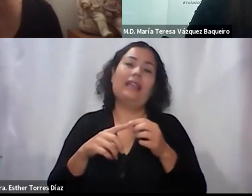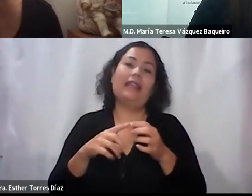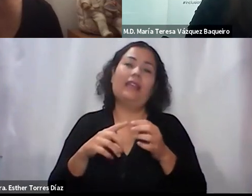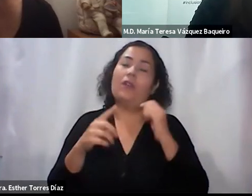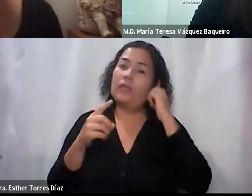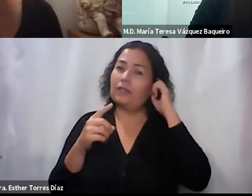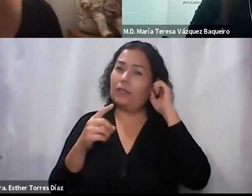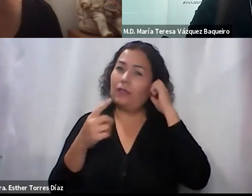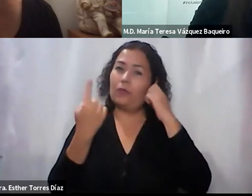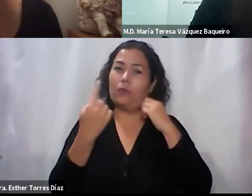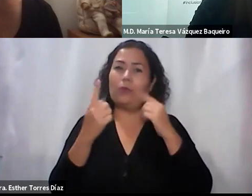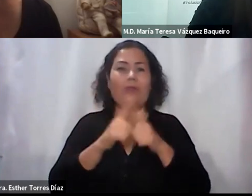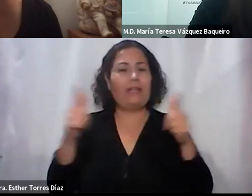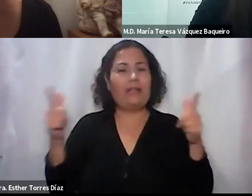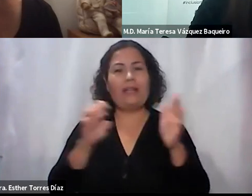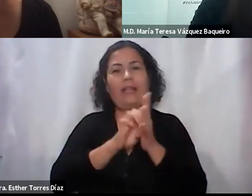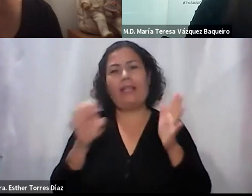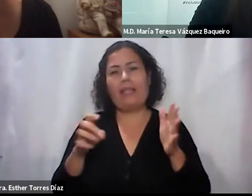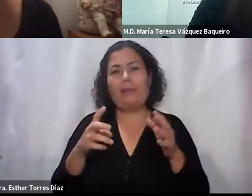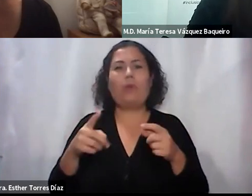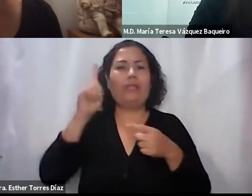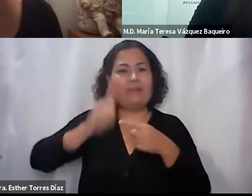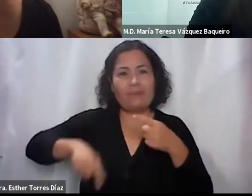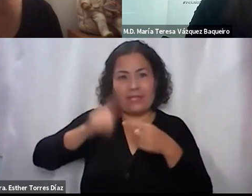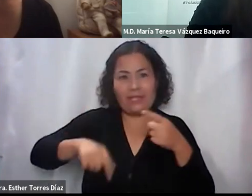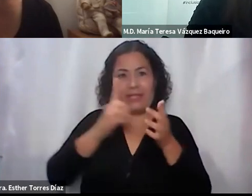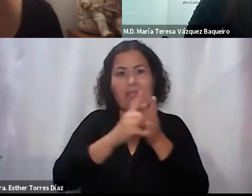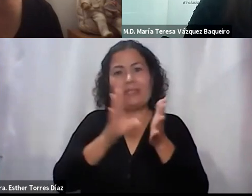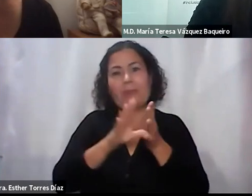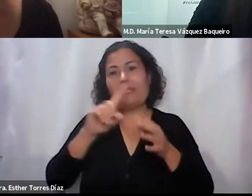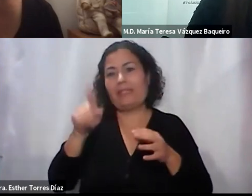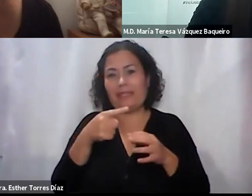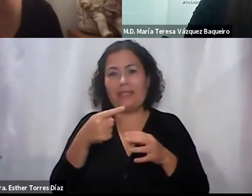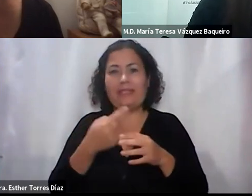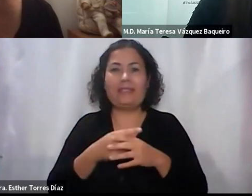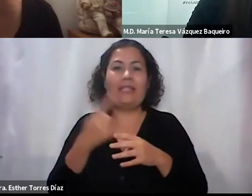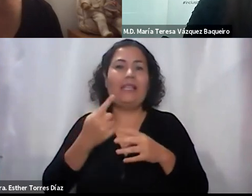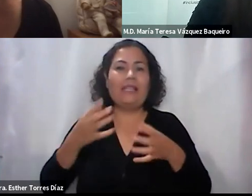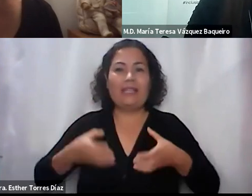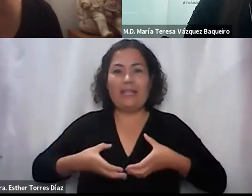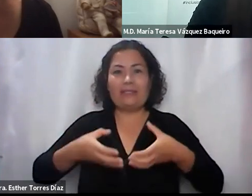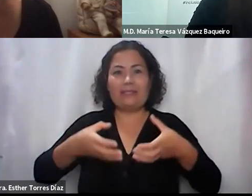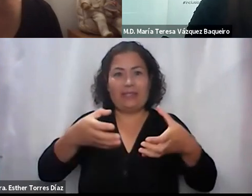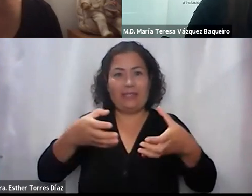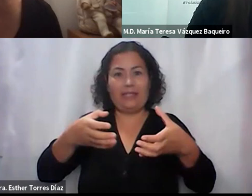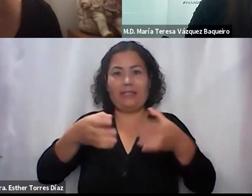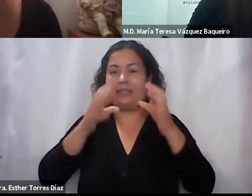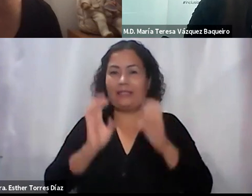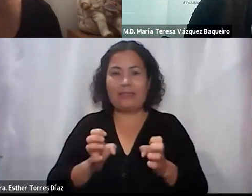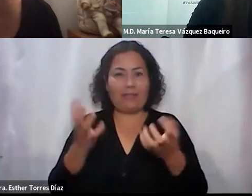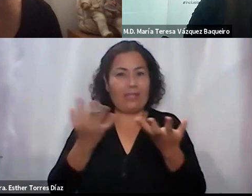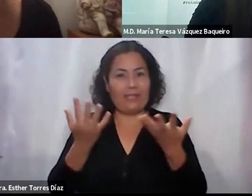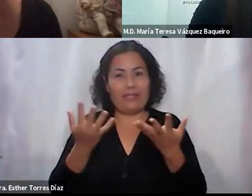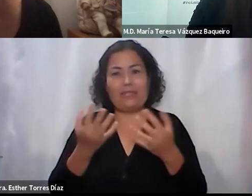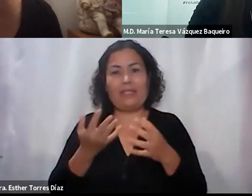que persistió por muchos siglos y años es precisamente que las calles estaban hechas